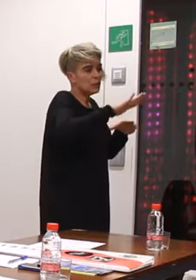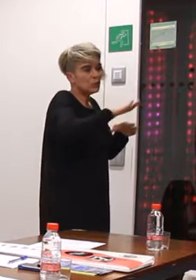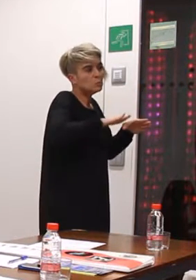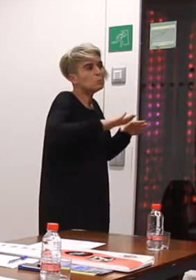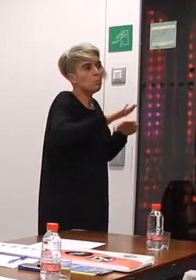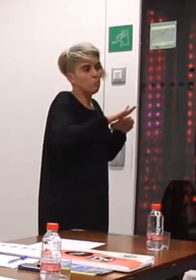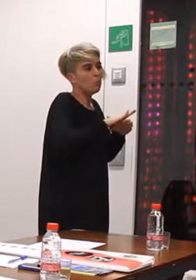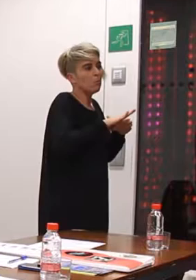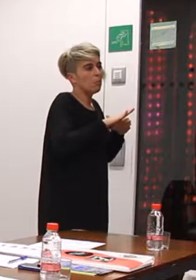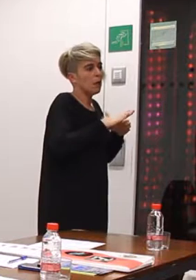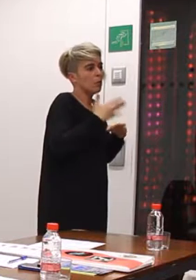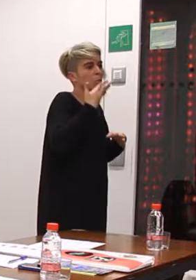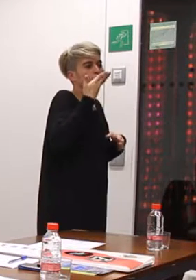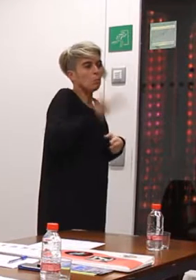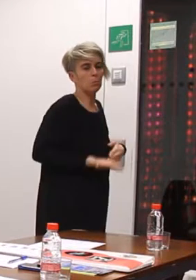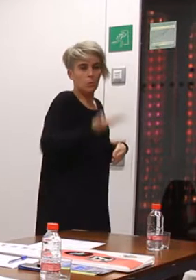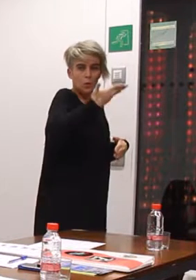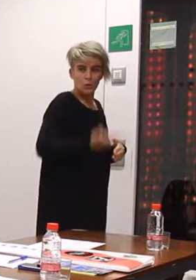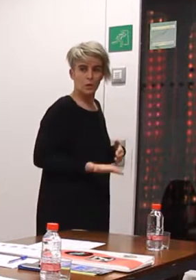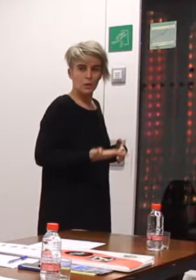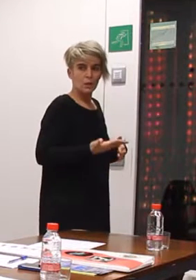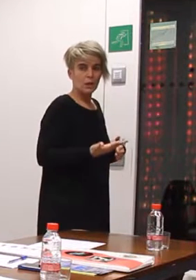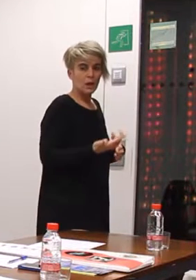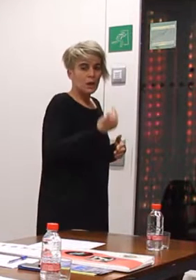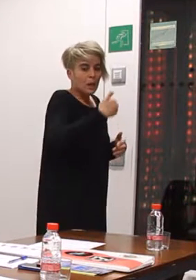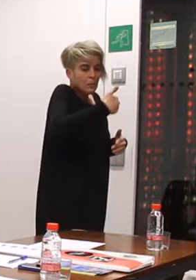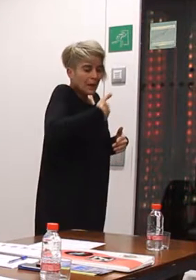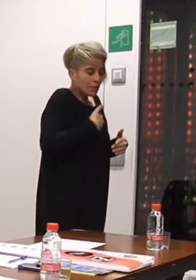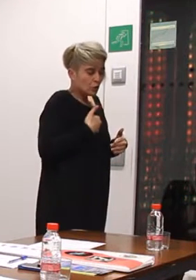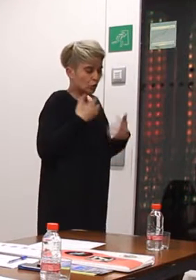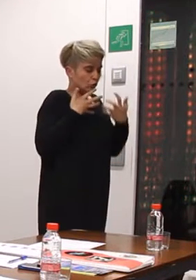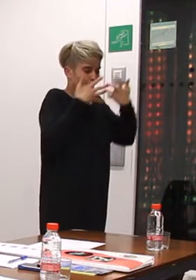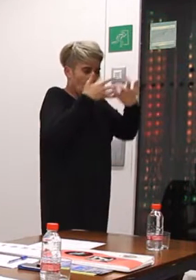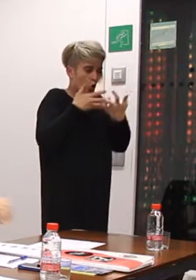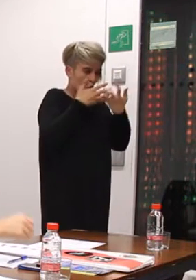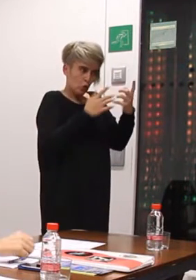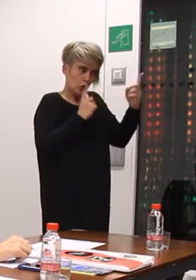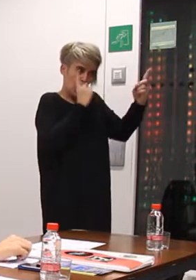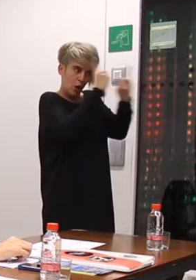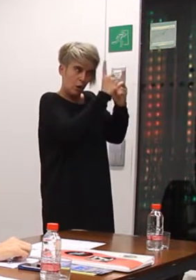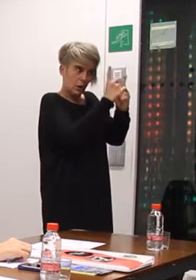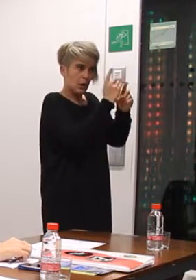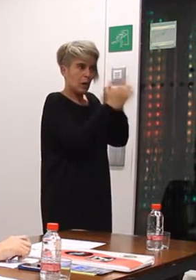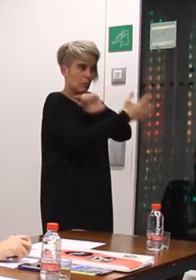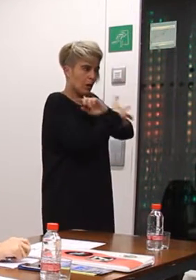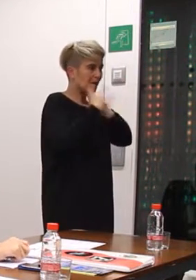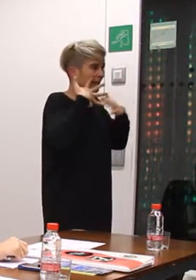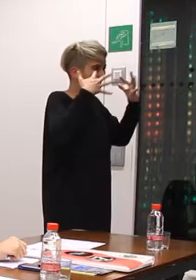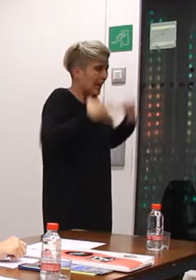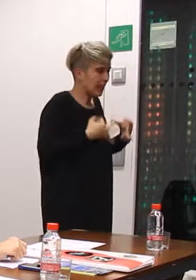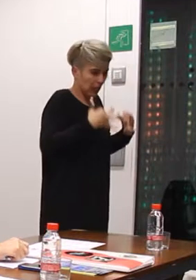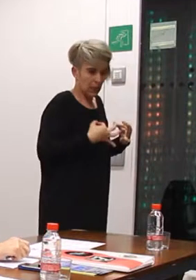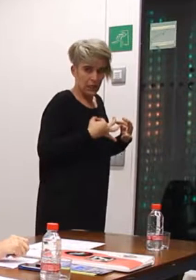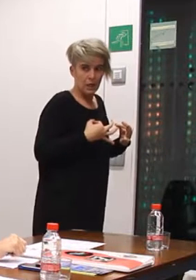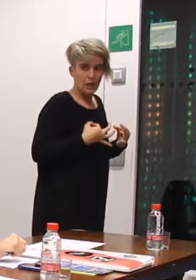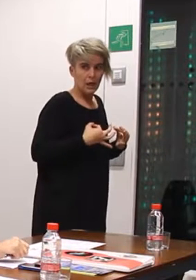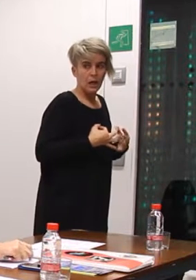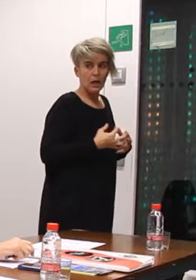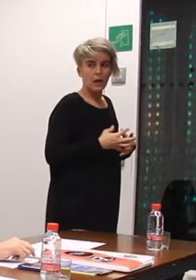¿no? Sobre todo porque para nosotros la lucha contra la pobreza ha de ser la prioridad y ahora veréis por qué, ¿no? El